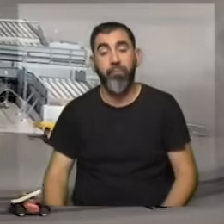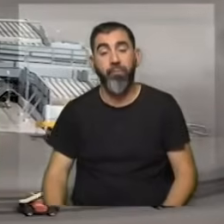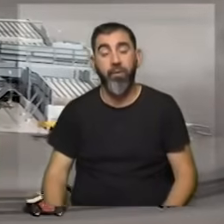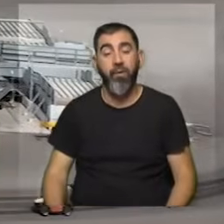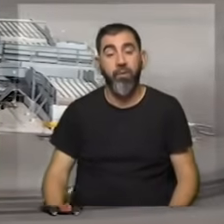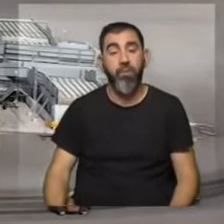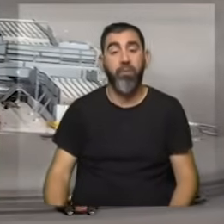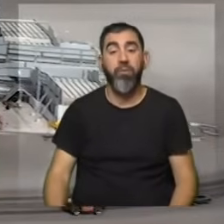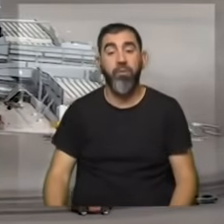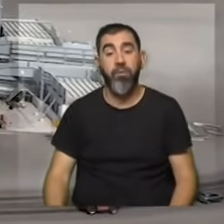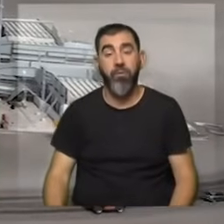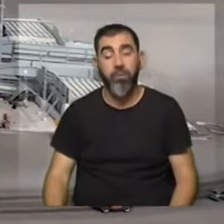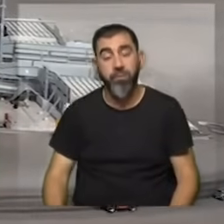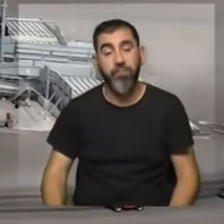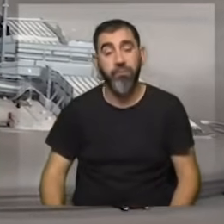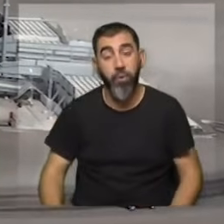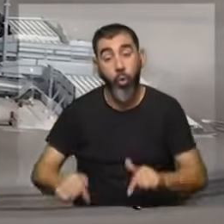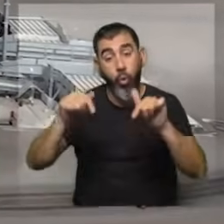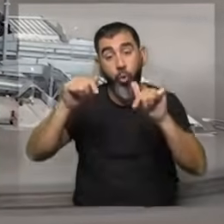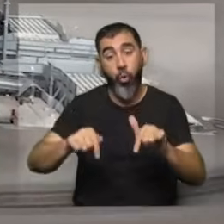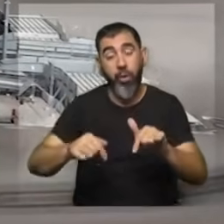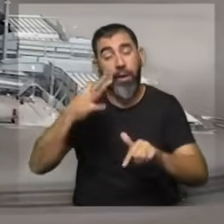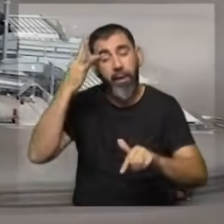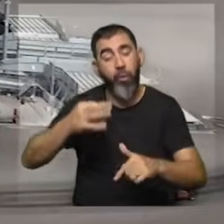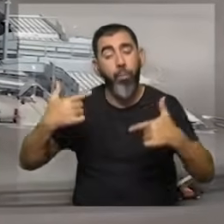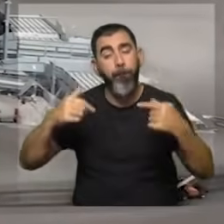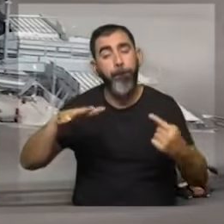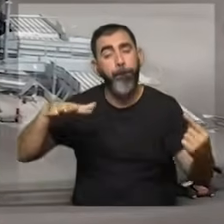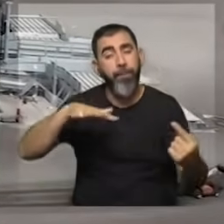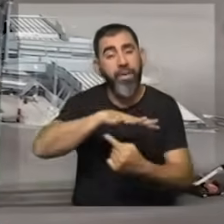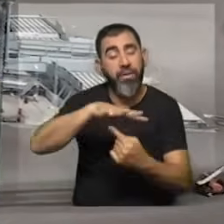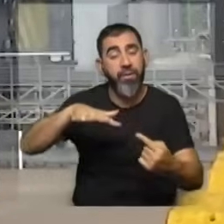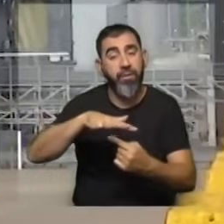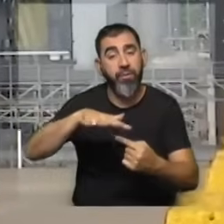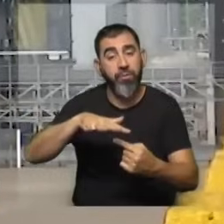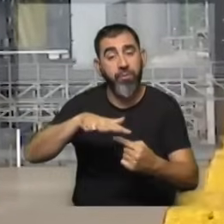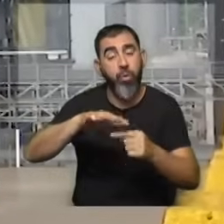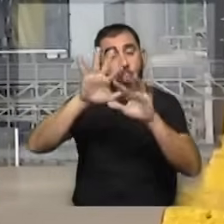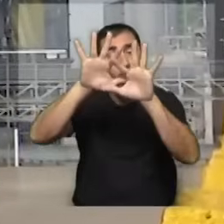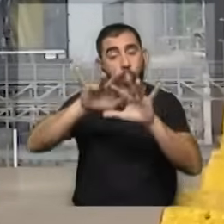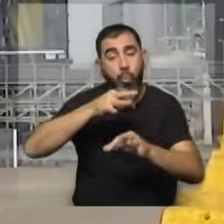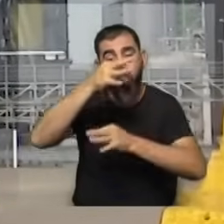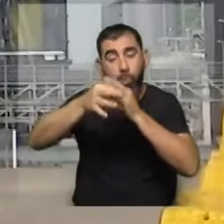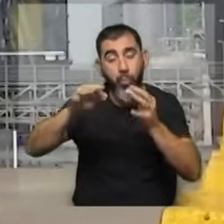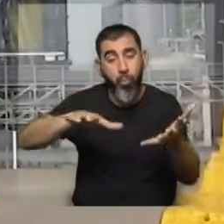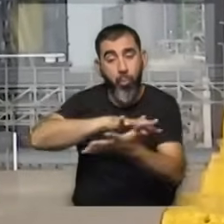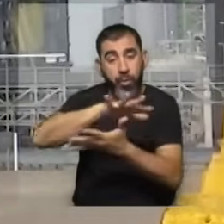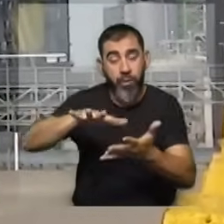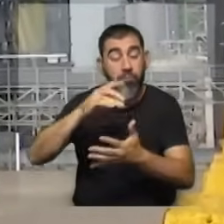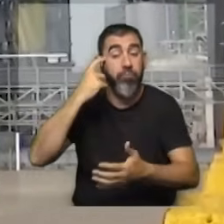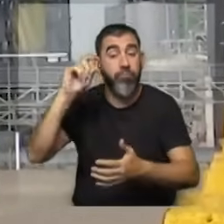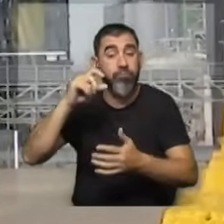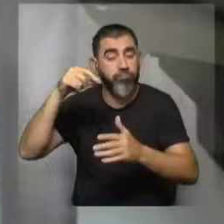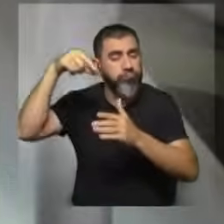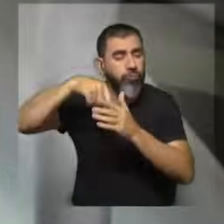derrame y bueno en el día de hoy creo que el Ministerio de ambiente va a estar eh sacando un comunicado explicando la situación y bueno La idea es